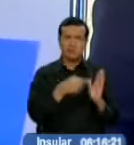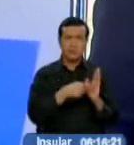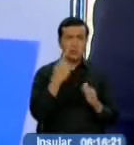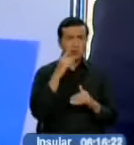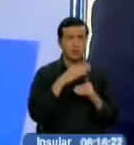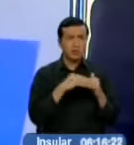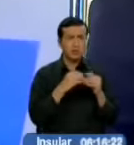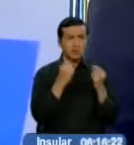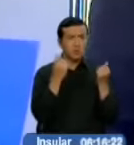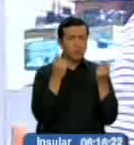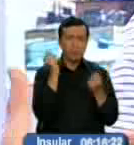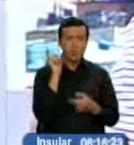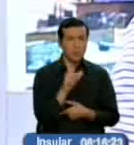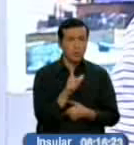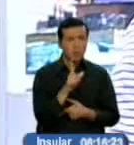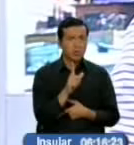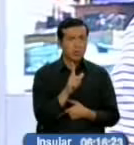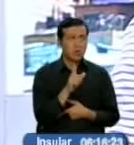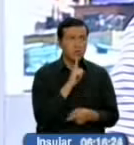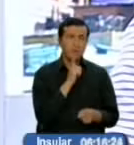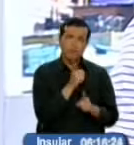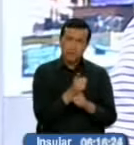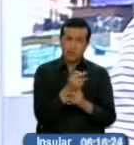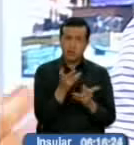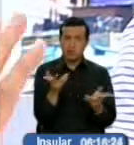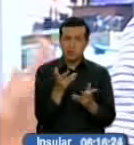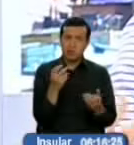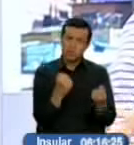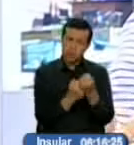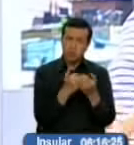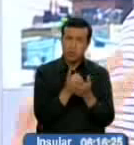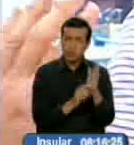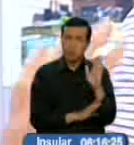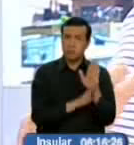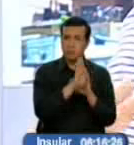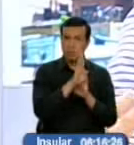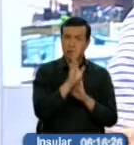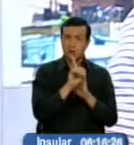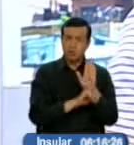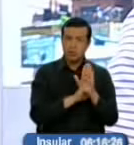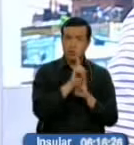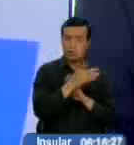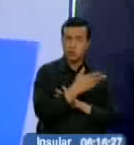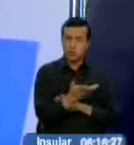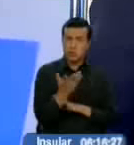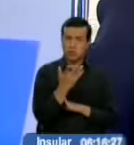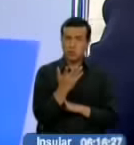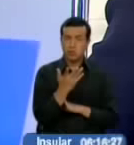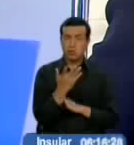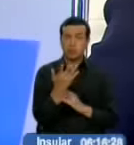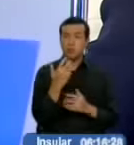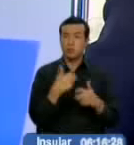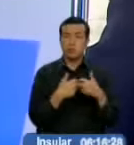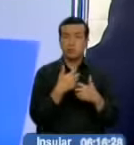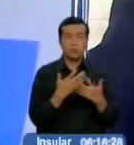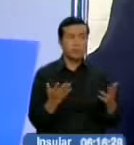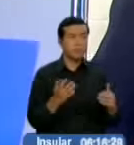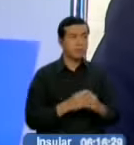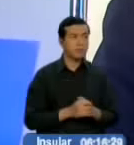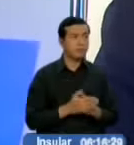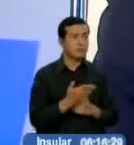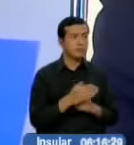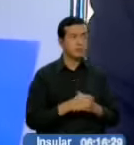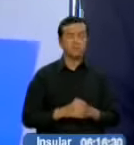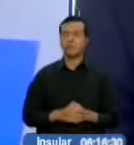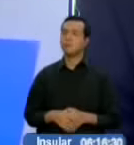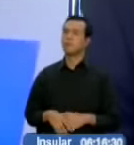es demasiada plata y que pudo haber apalancado el crecimiento, el desarrollo, y no hubiéramos tenido estos problemas. César Montúfar,